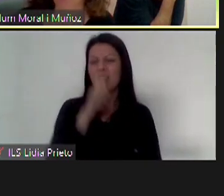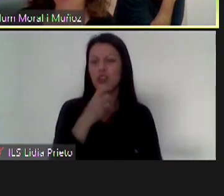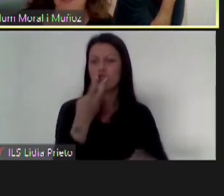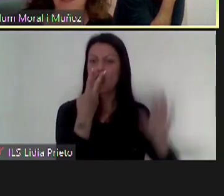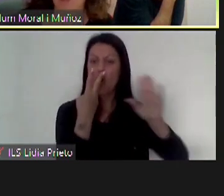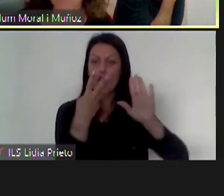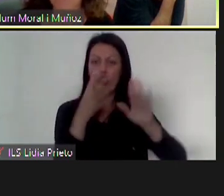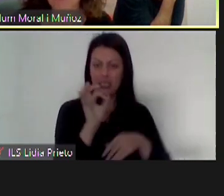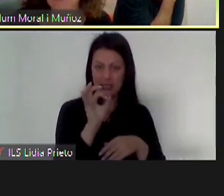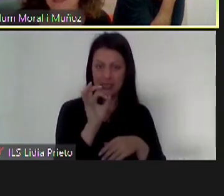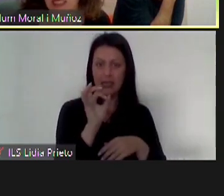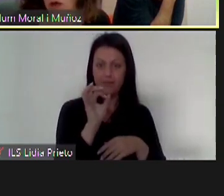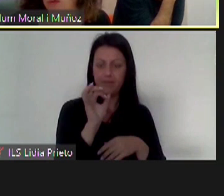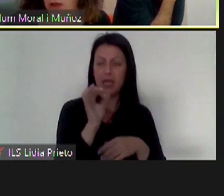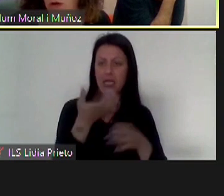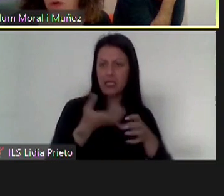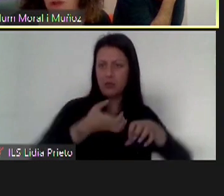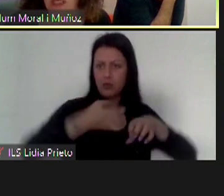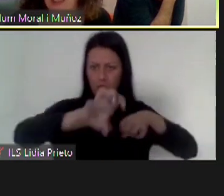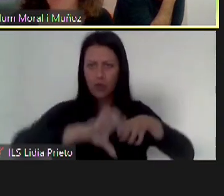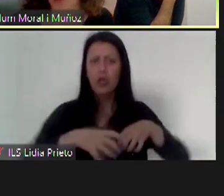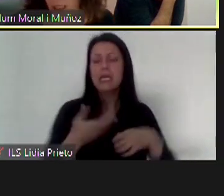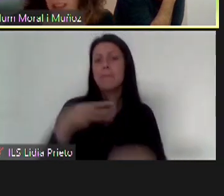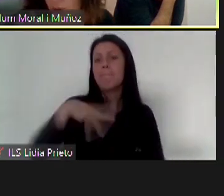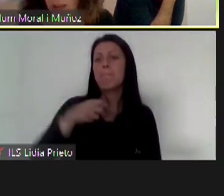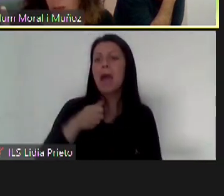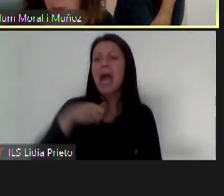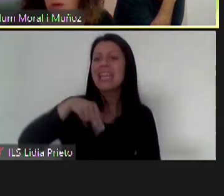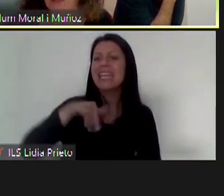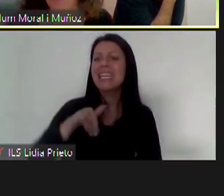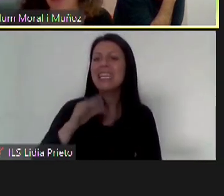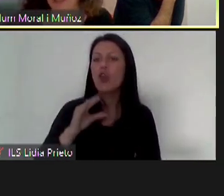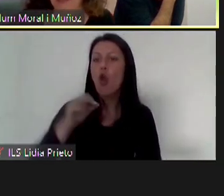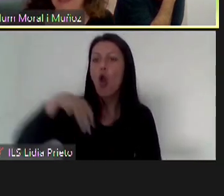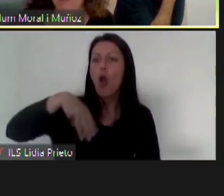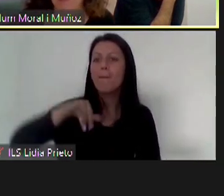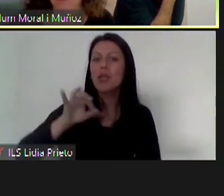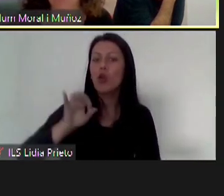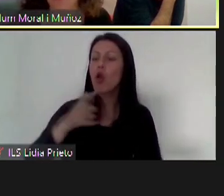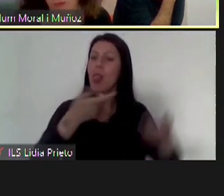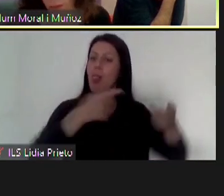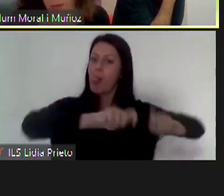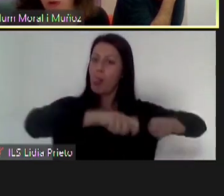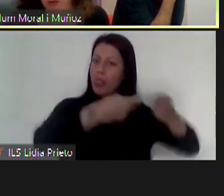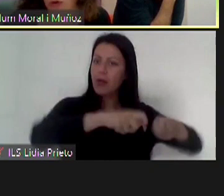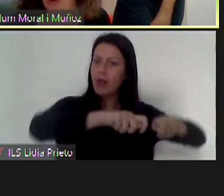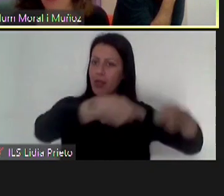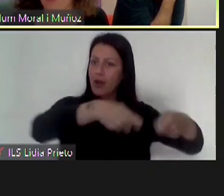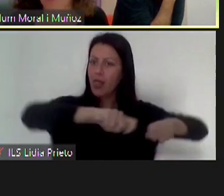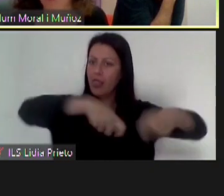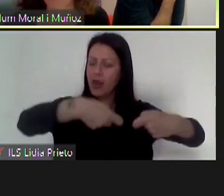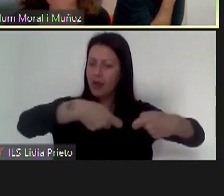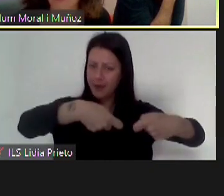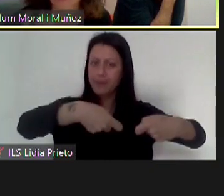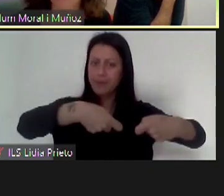de desinstitucionalización, se cierran los manicomios, muy necesario en ese momento, pero hay que decir que muchos